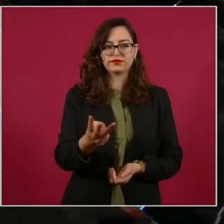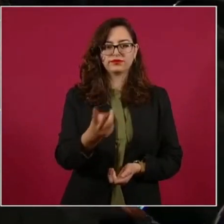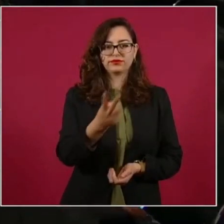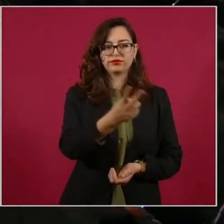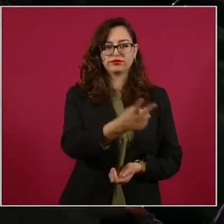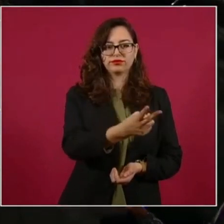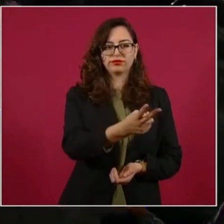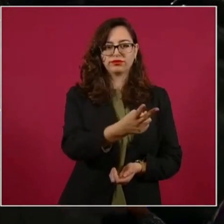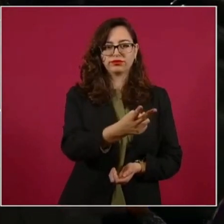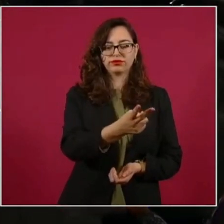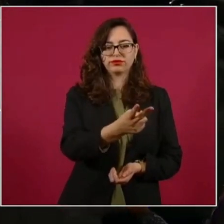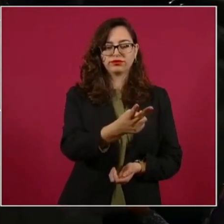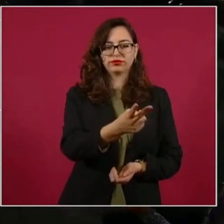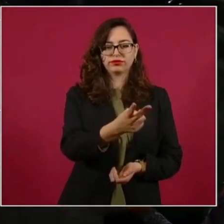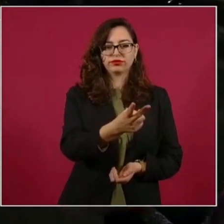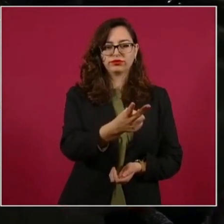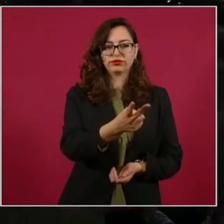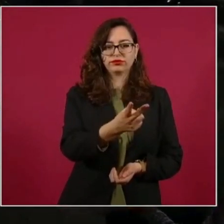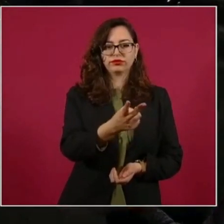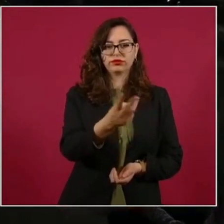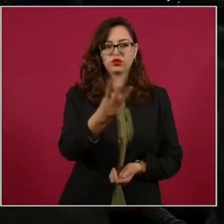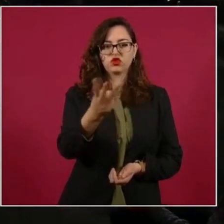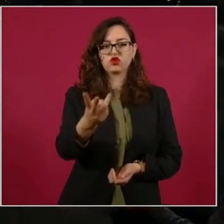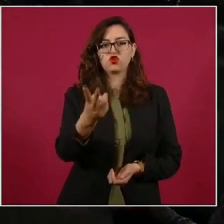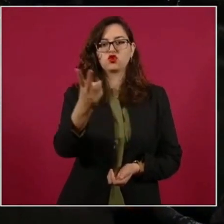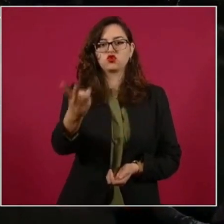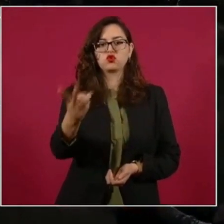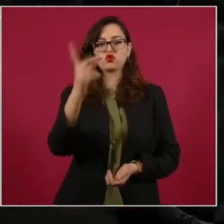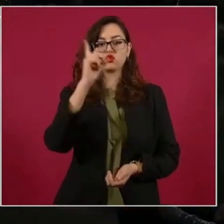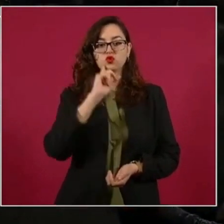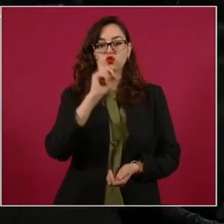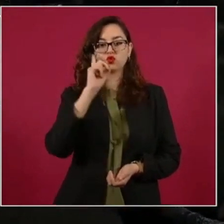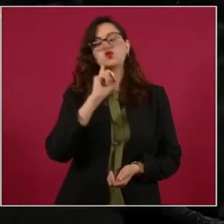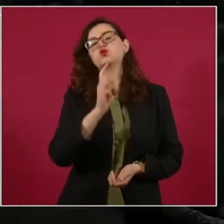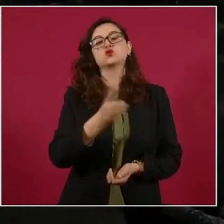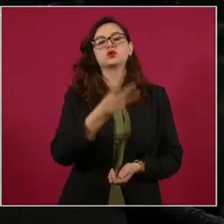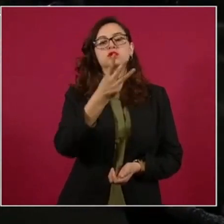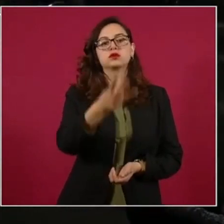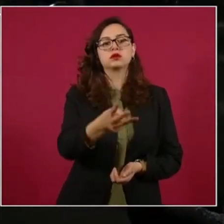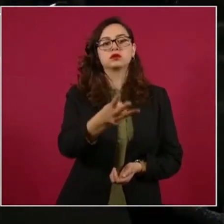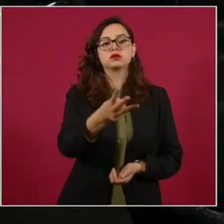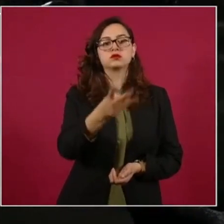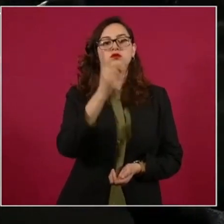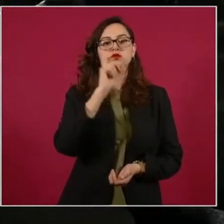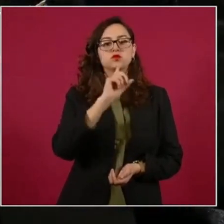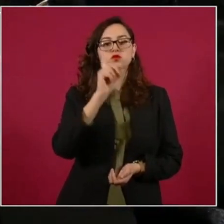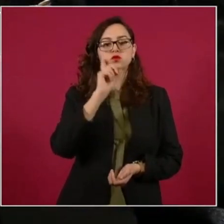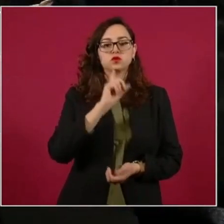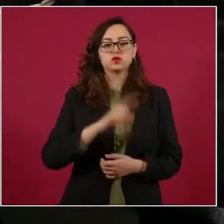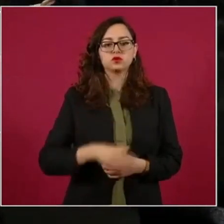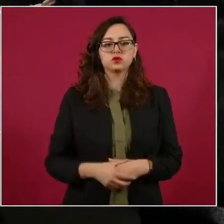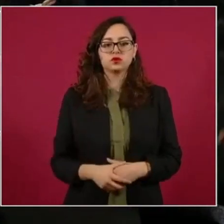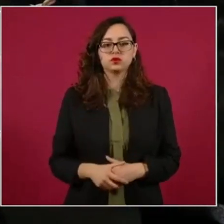Dos. Faltan dos compañeras. Tres. Una compañera. De acuerdo.